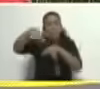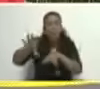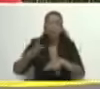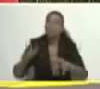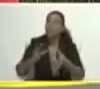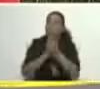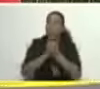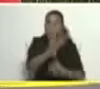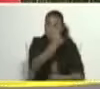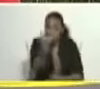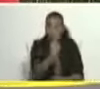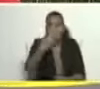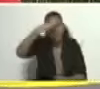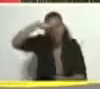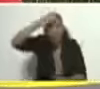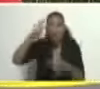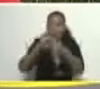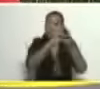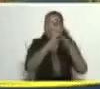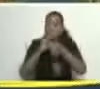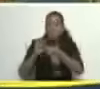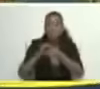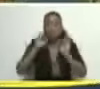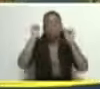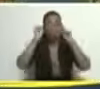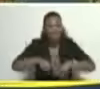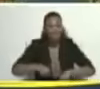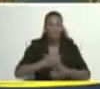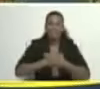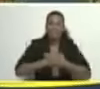somos Cuba, el mundo es Cuba, ALBA TCP es Cuba.